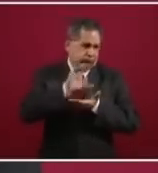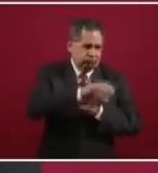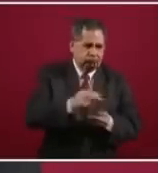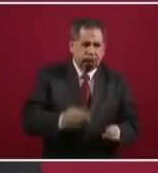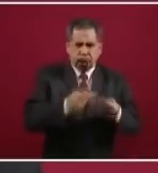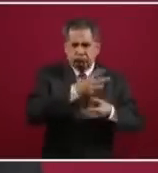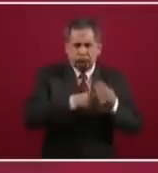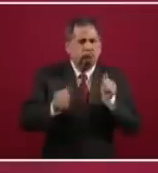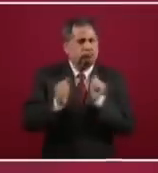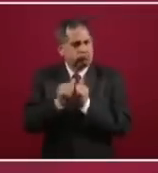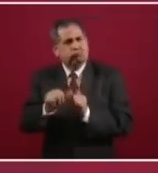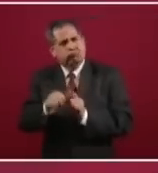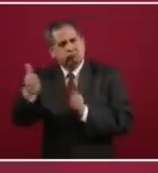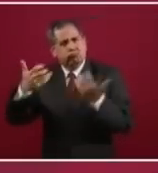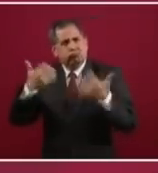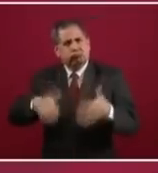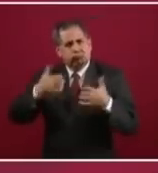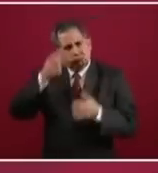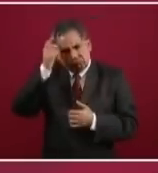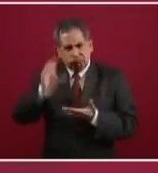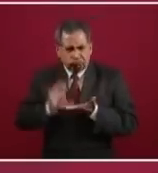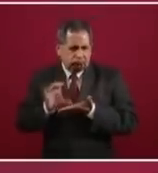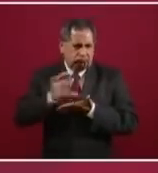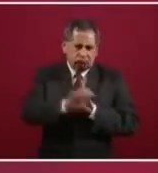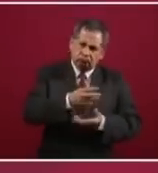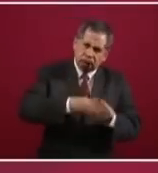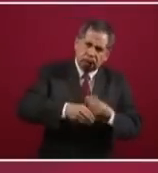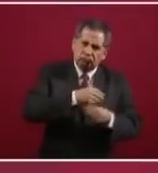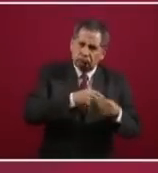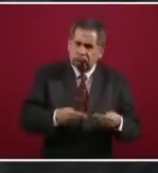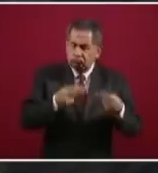otros empresarios.